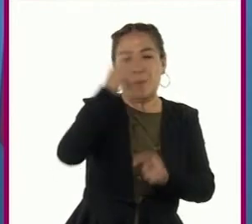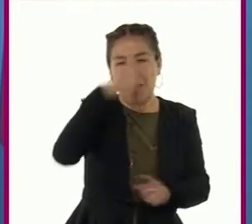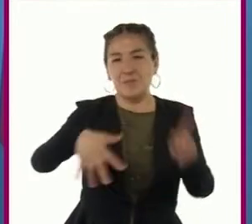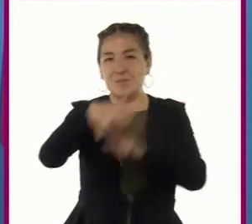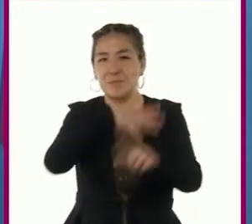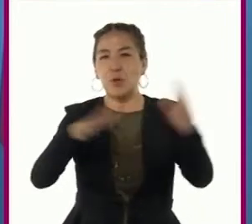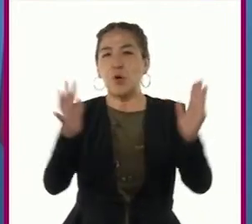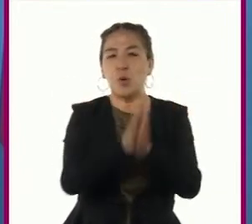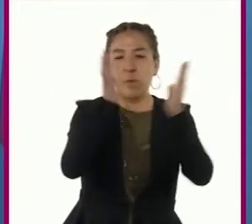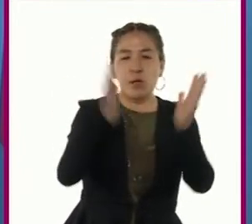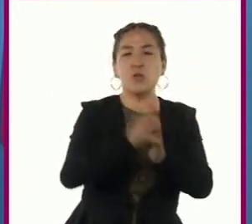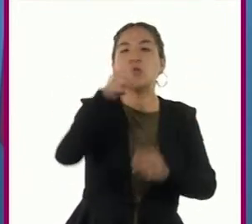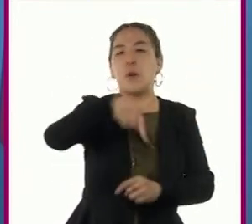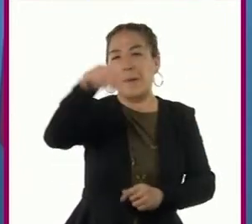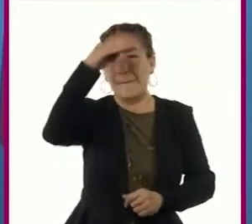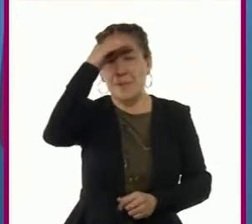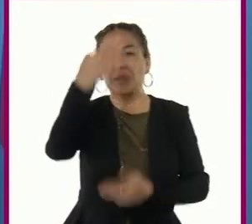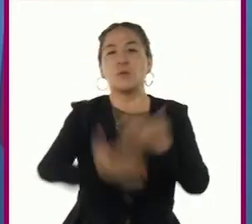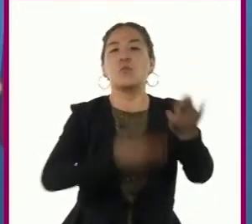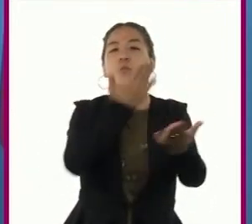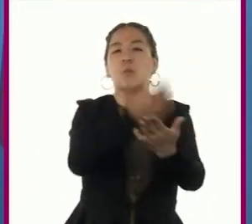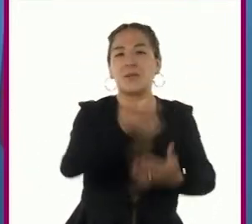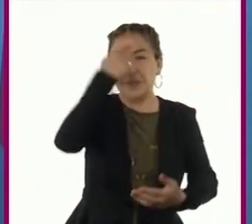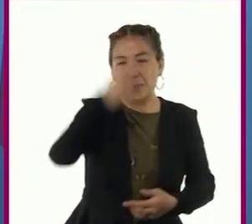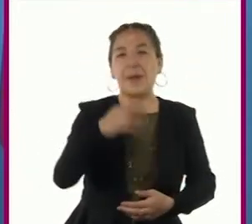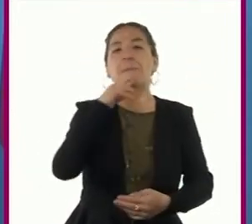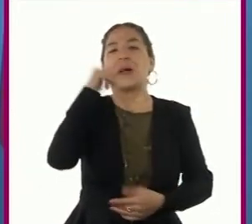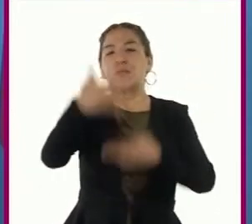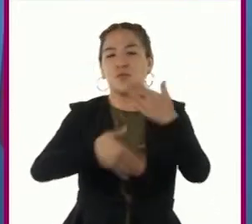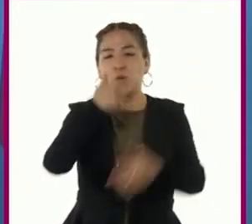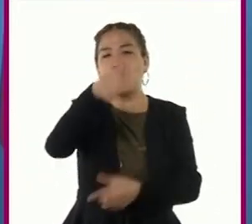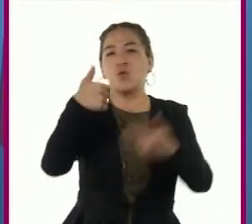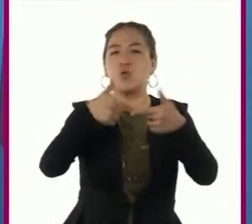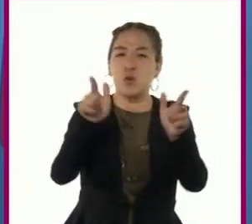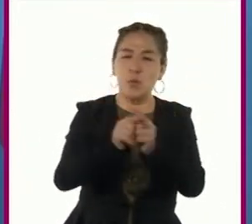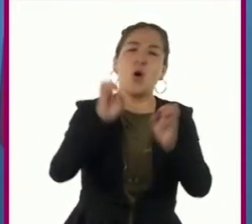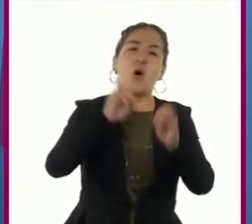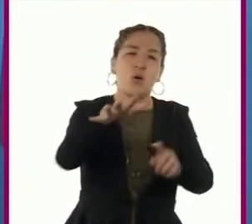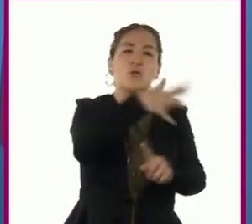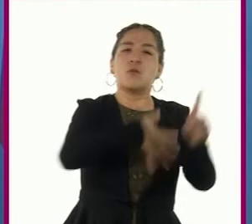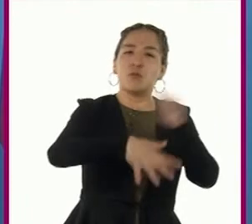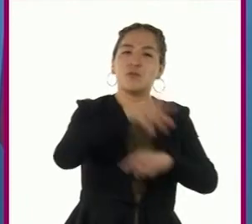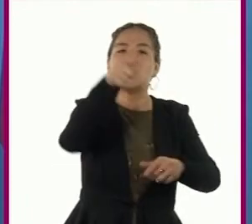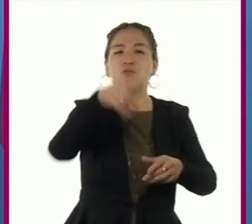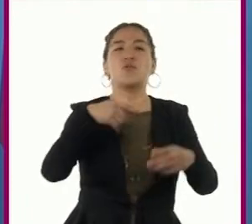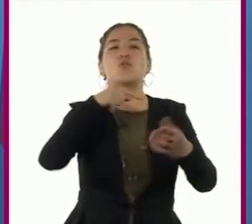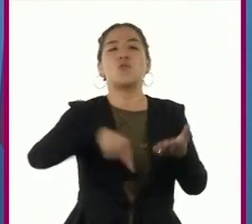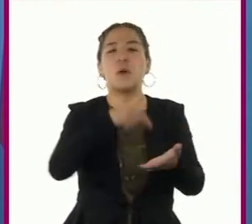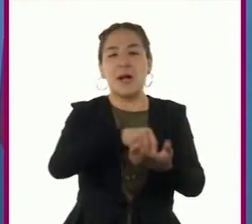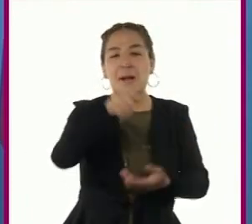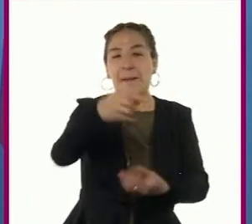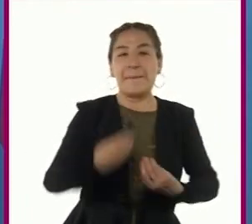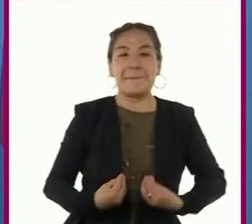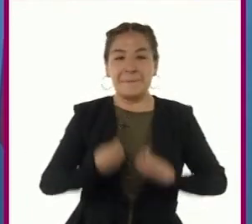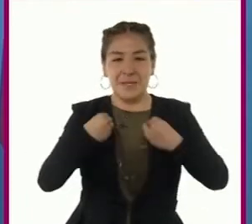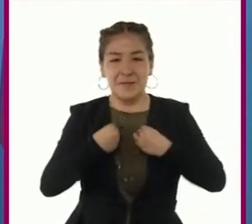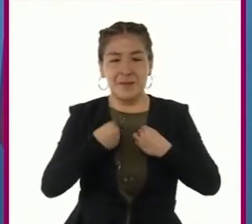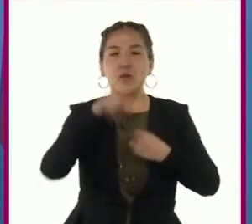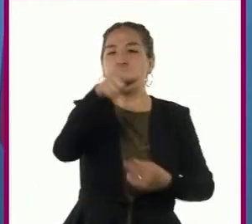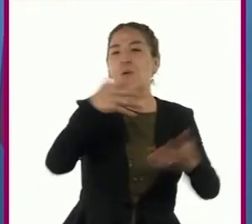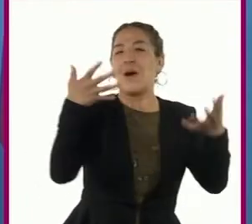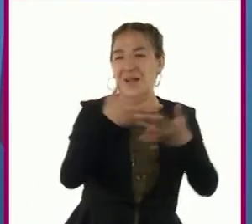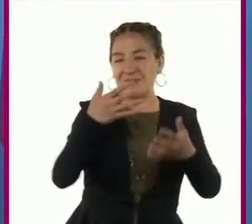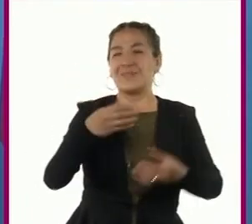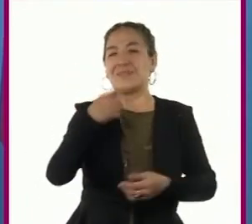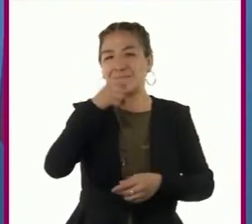y pensar en una propuesta para la mejora del grupo o comunidad que representen en el espacio donde se